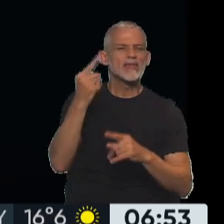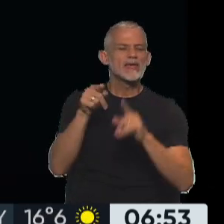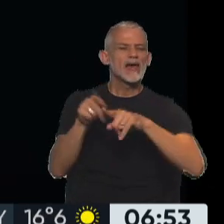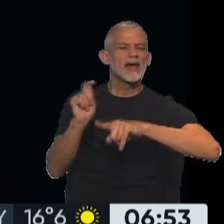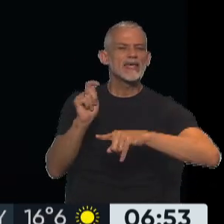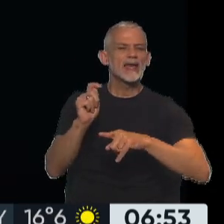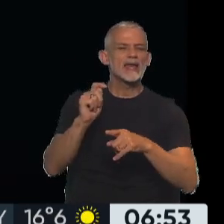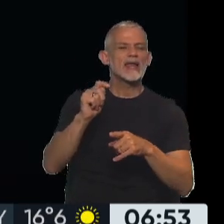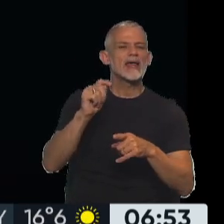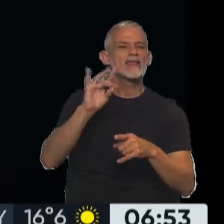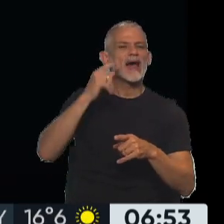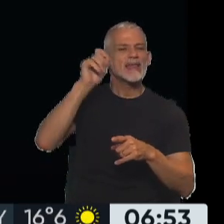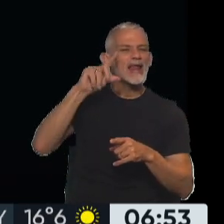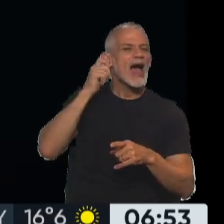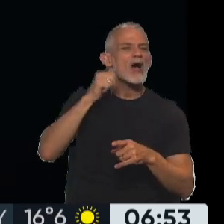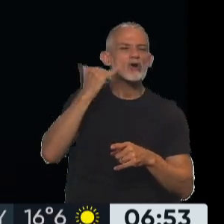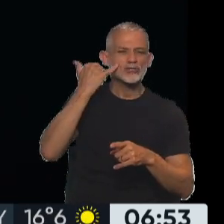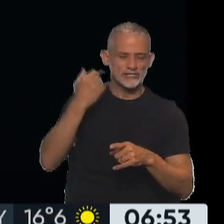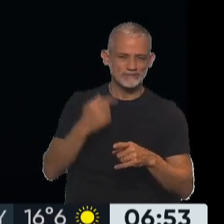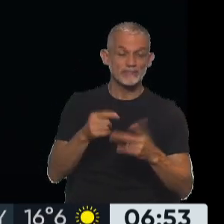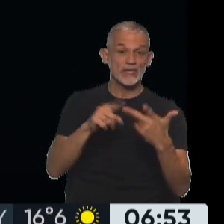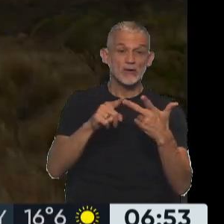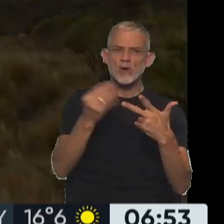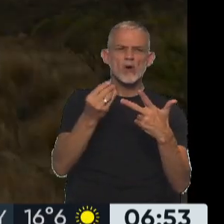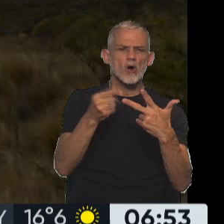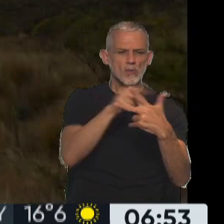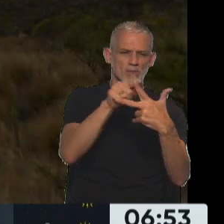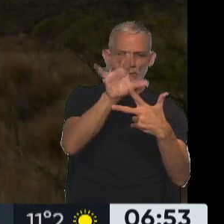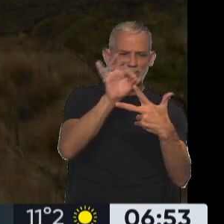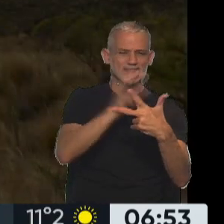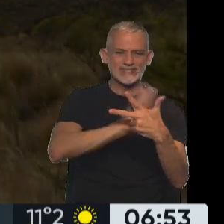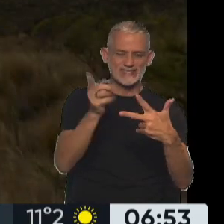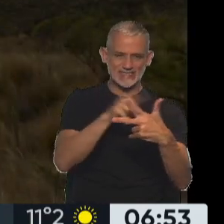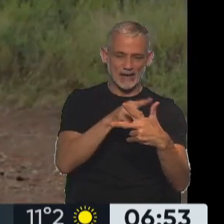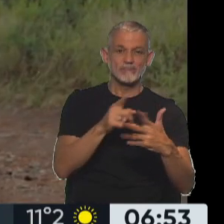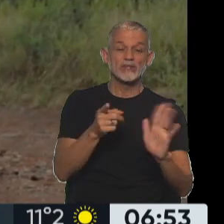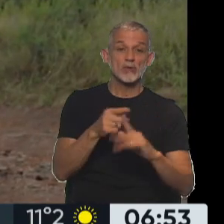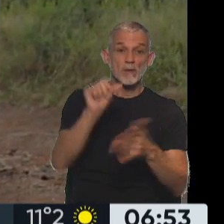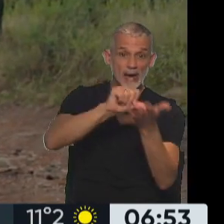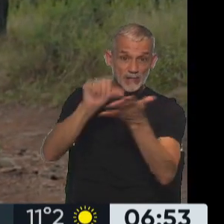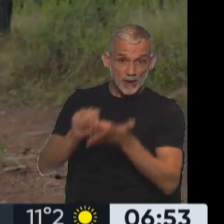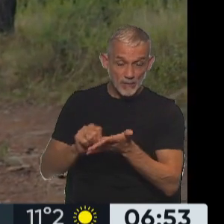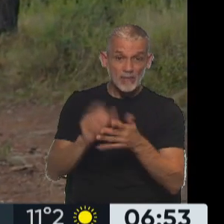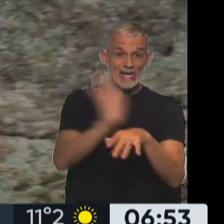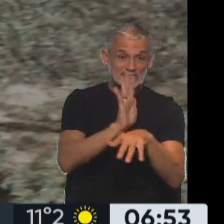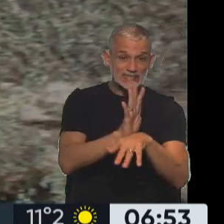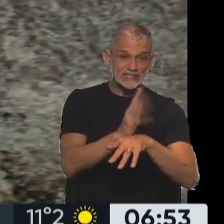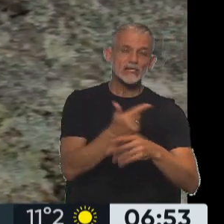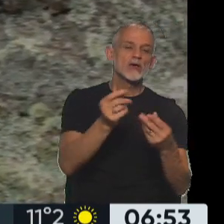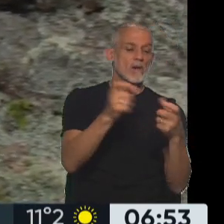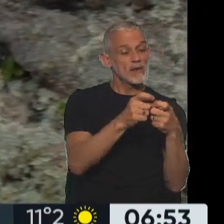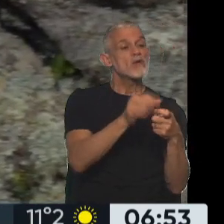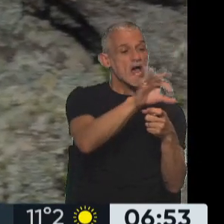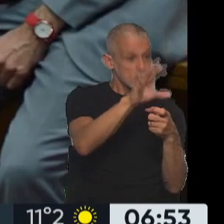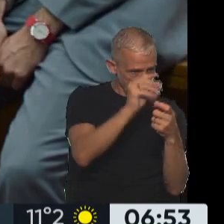dirigida por Daniela goi Cuáles son los pasos ahora a seguir bueno todos los países que tienen cinematografía mandan su